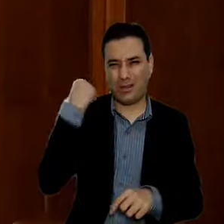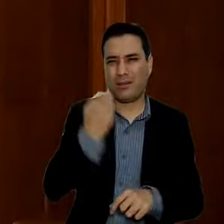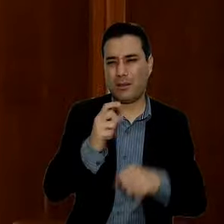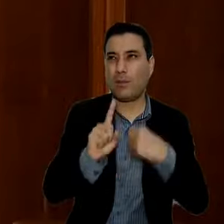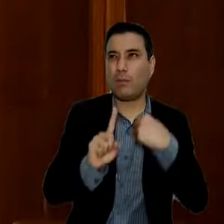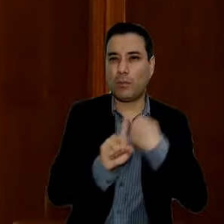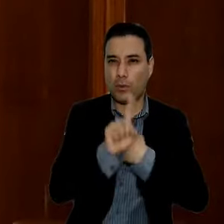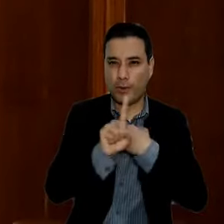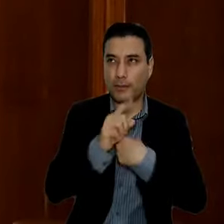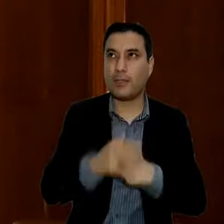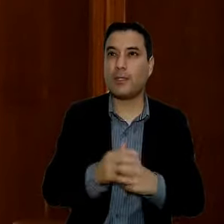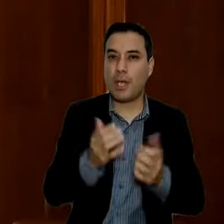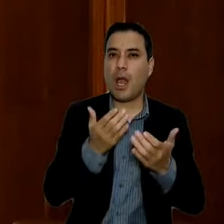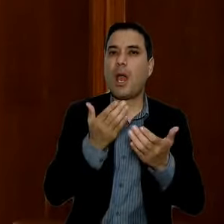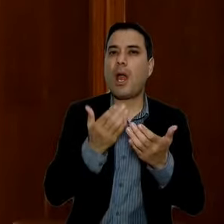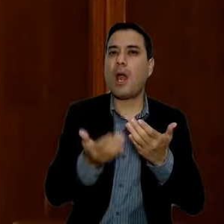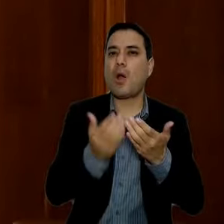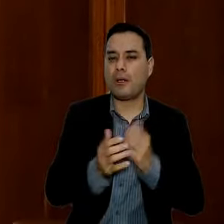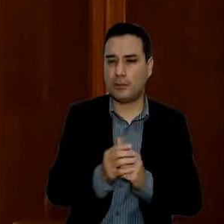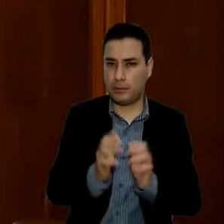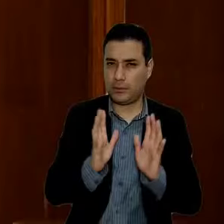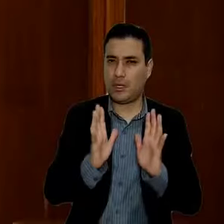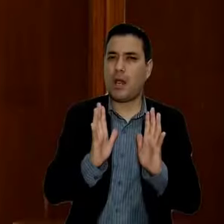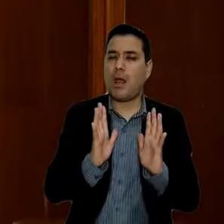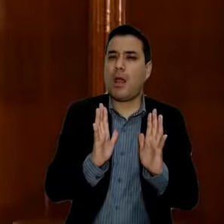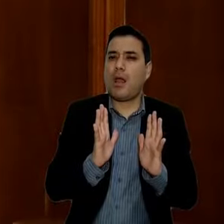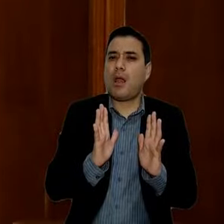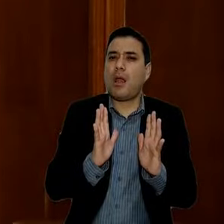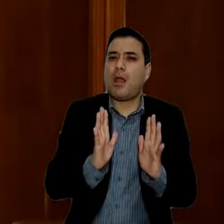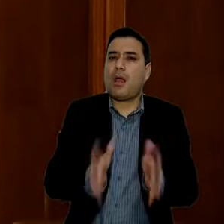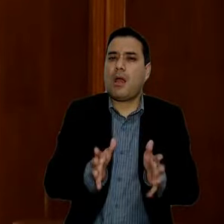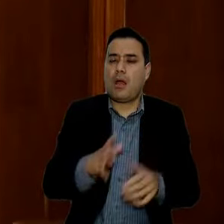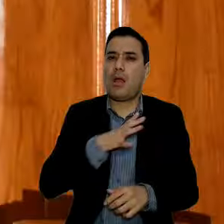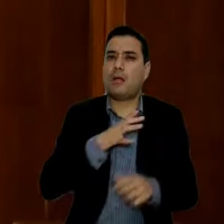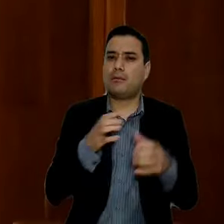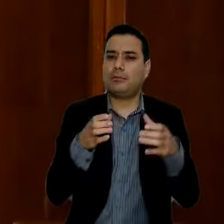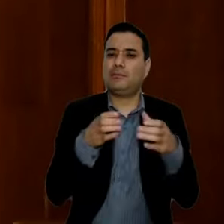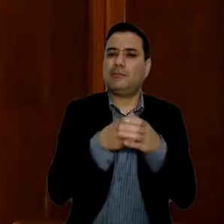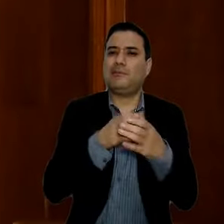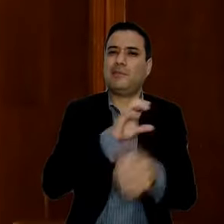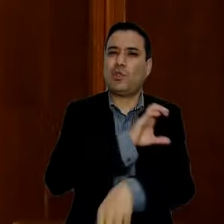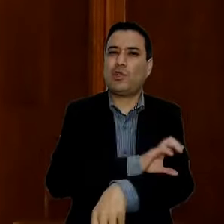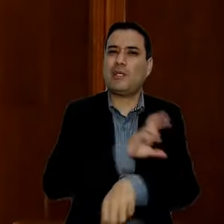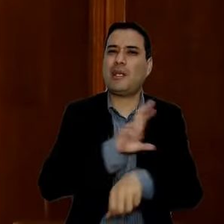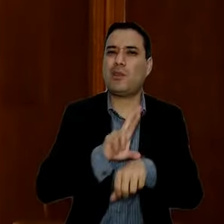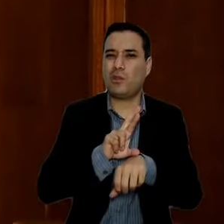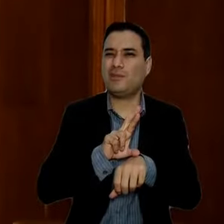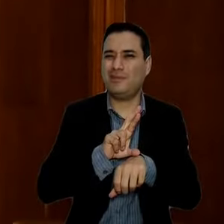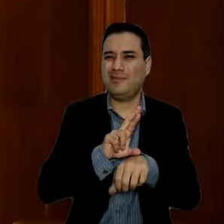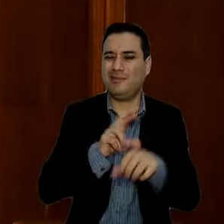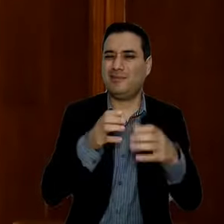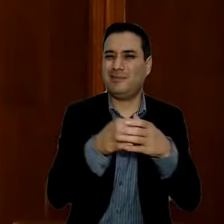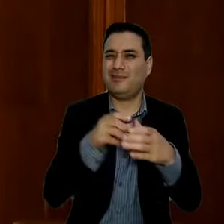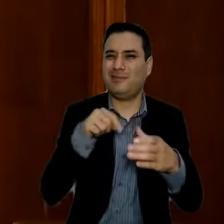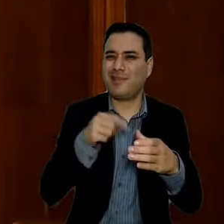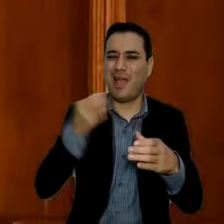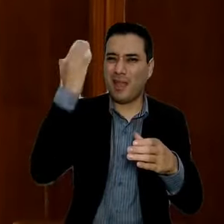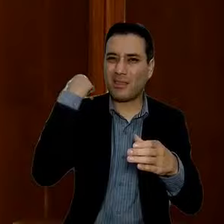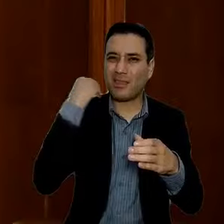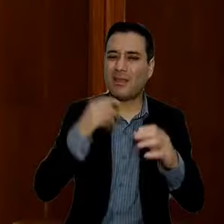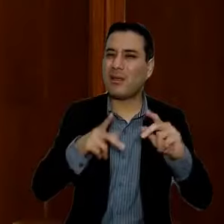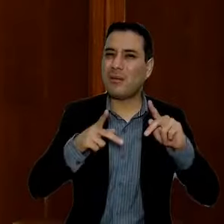las famosas coordinaciones o coordinadoras que tanto atormentaban y condicionaban a nuestra